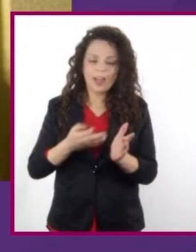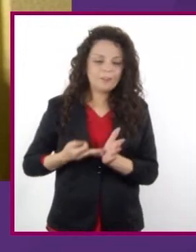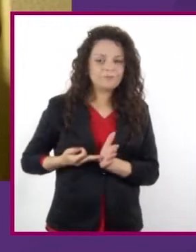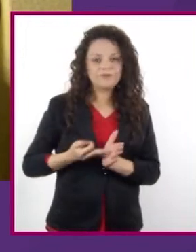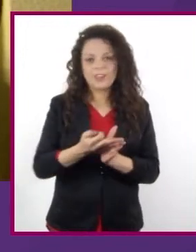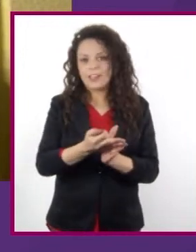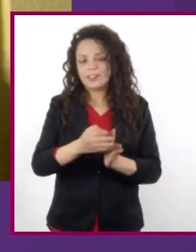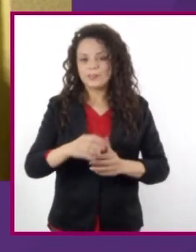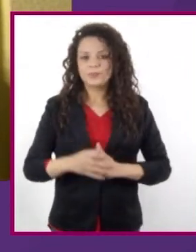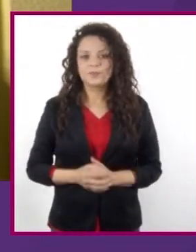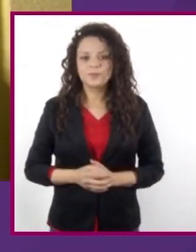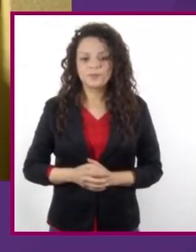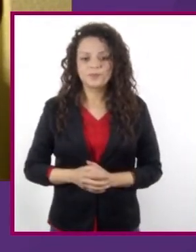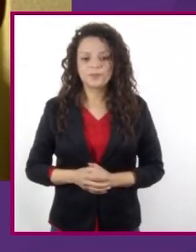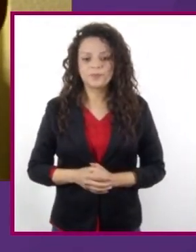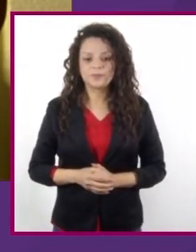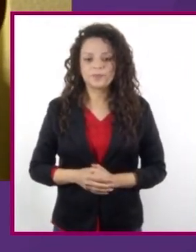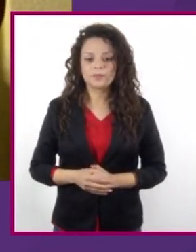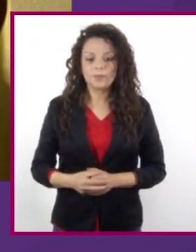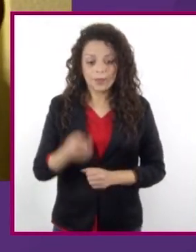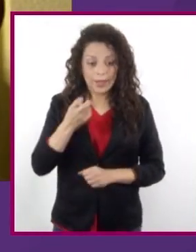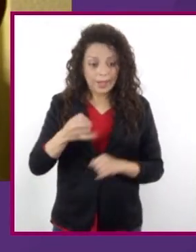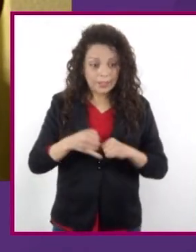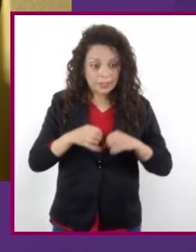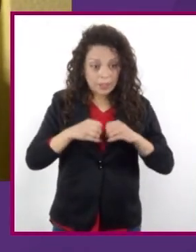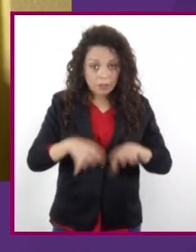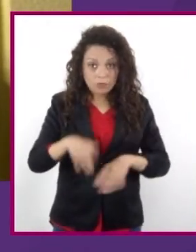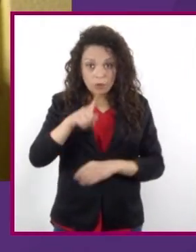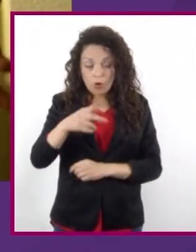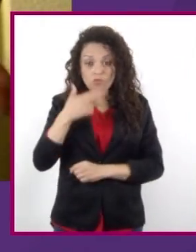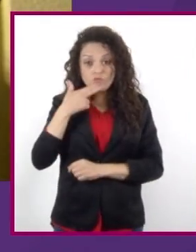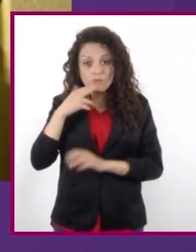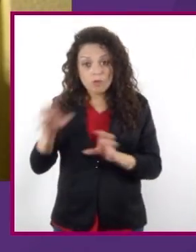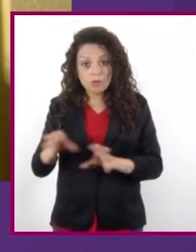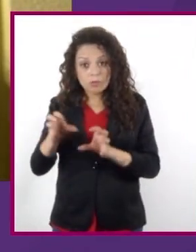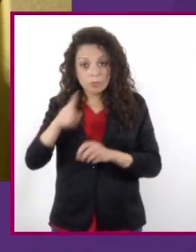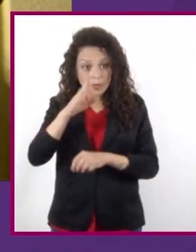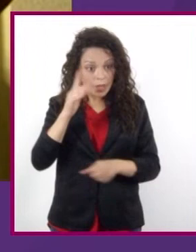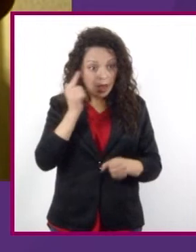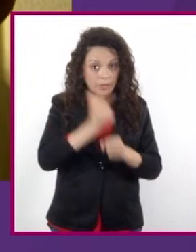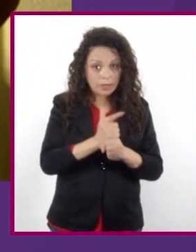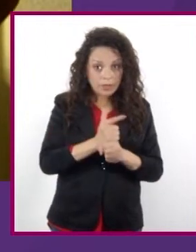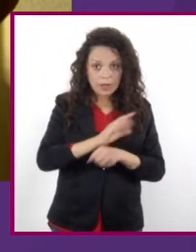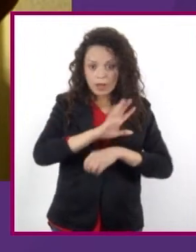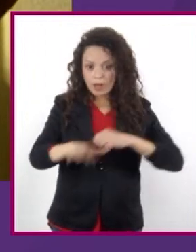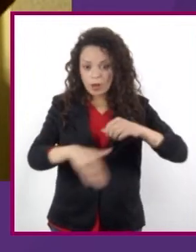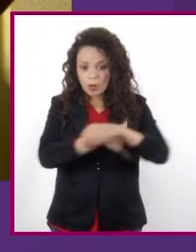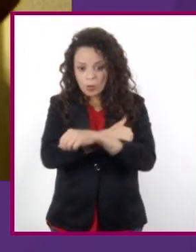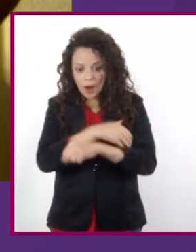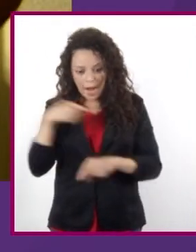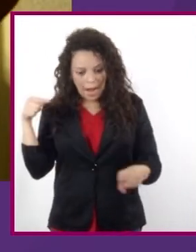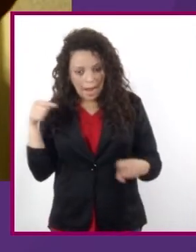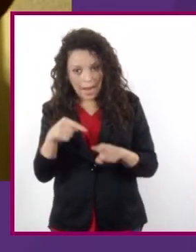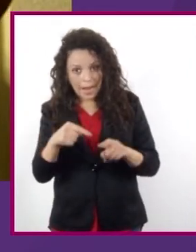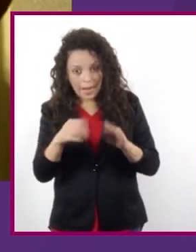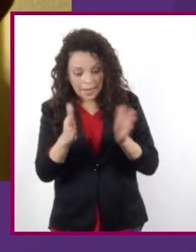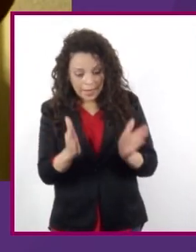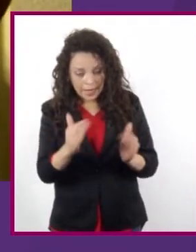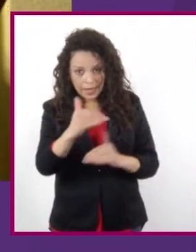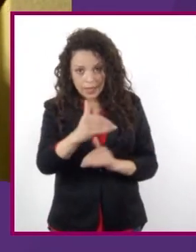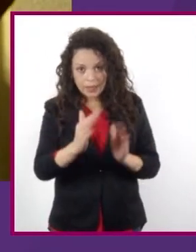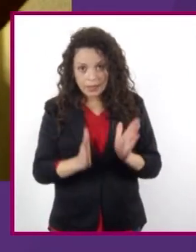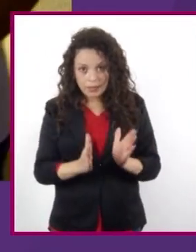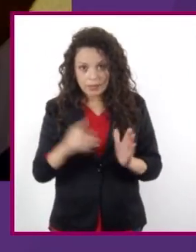en cuenta que toda esta información que utiliza la computadora es almacenada en el disco duro, se requiere procesar